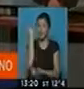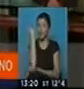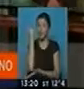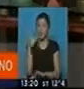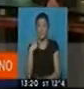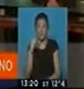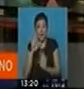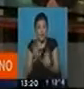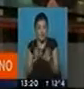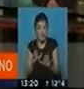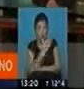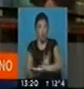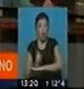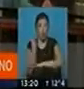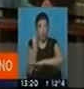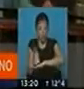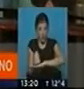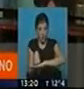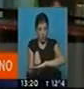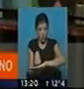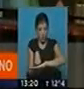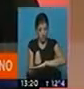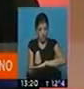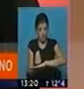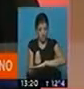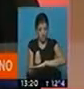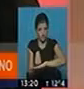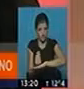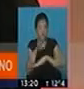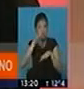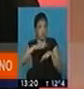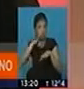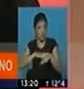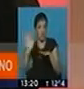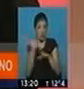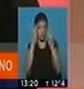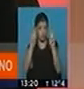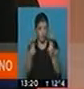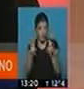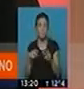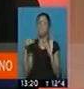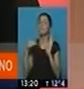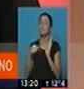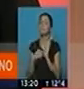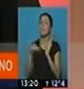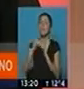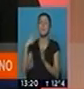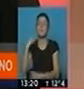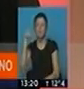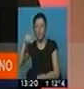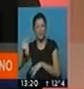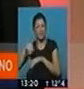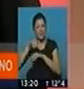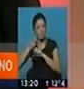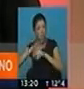una definición, esperando que haya un gobierno que pueda asumir absolutamente las responsabilidades. Pues lo cierto es que España no está en el peor momento de